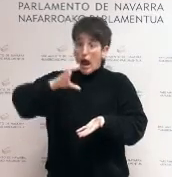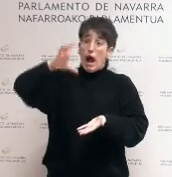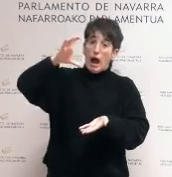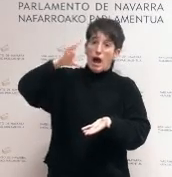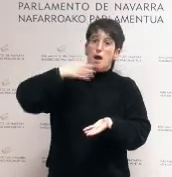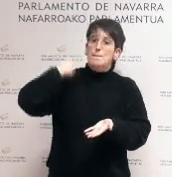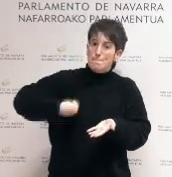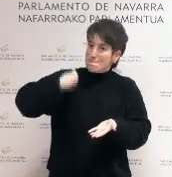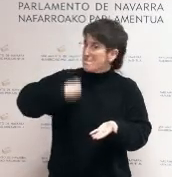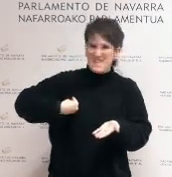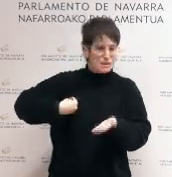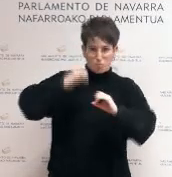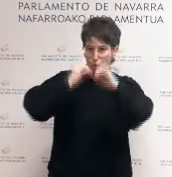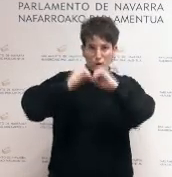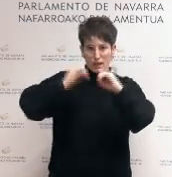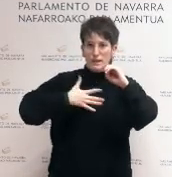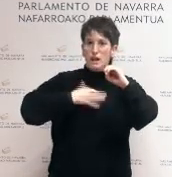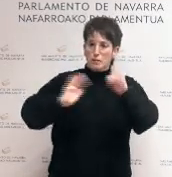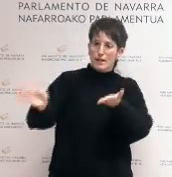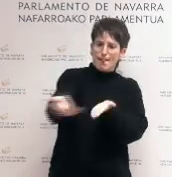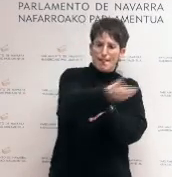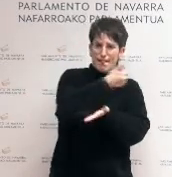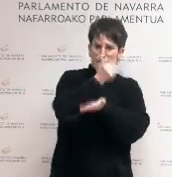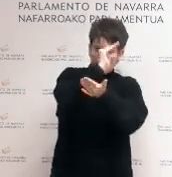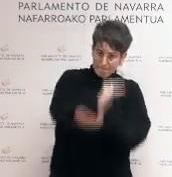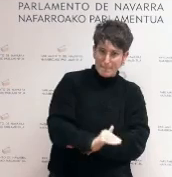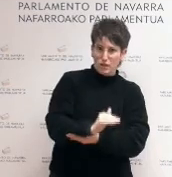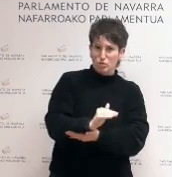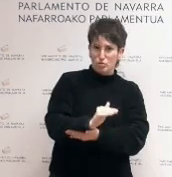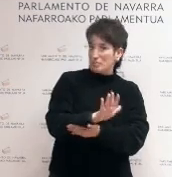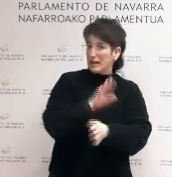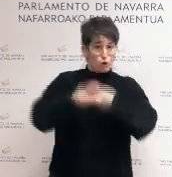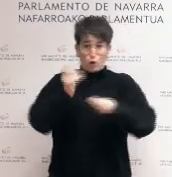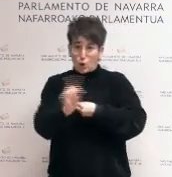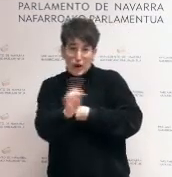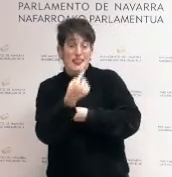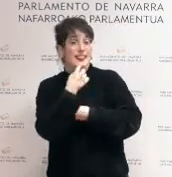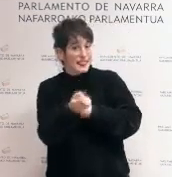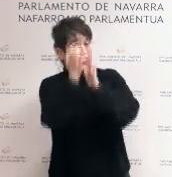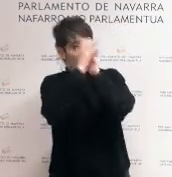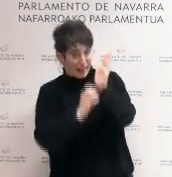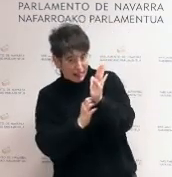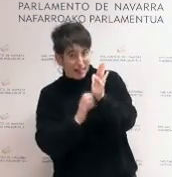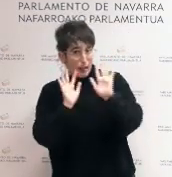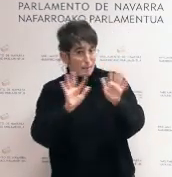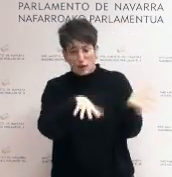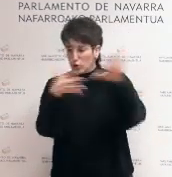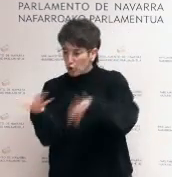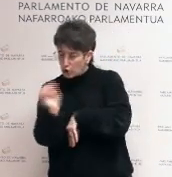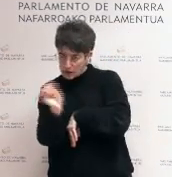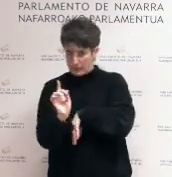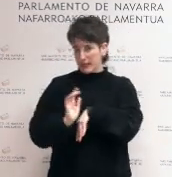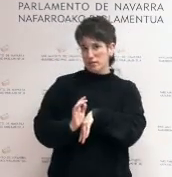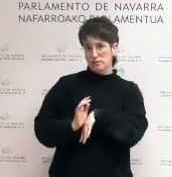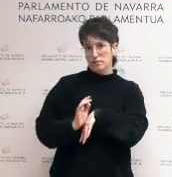Y no lo hace. Habla de la deflactación, promete, pero no se aplica. Y mientras